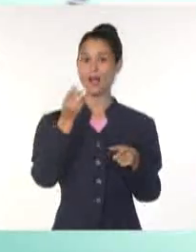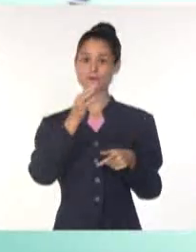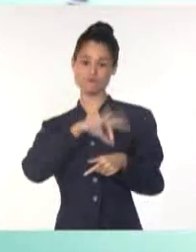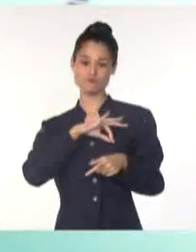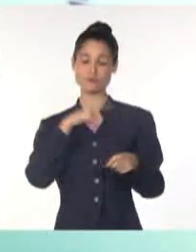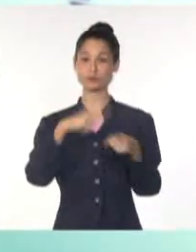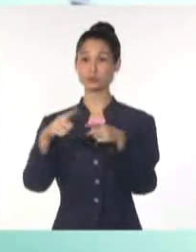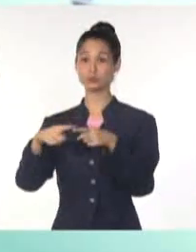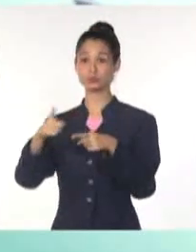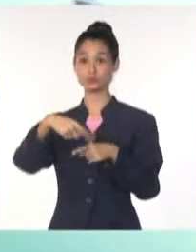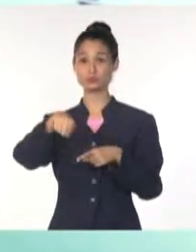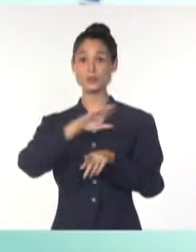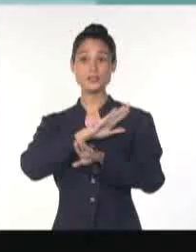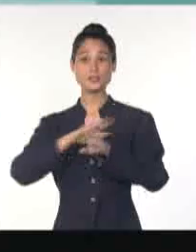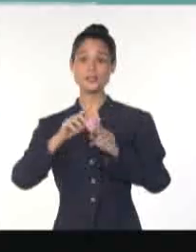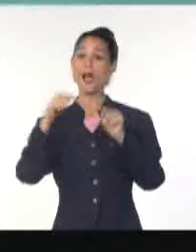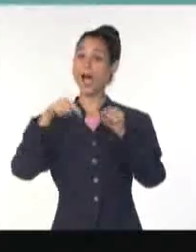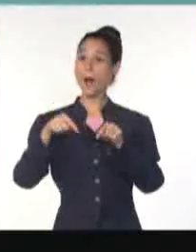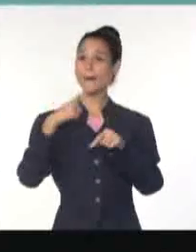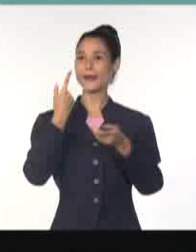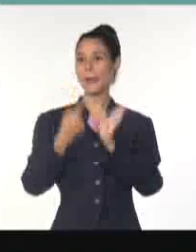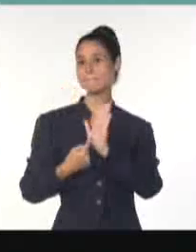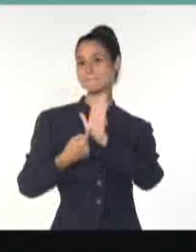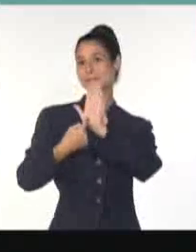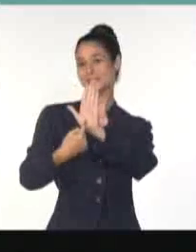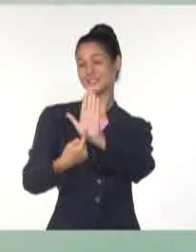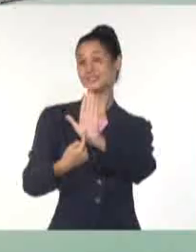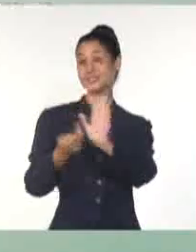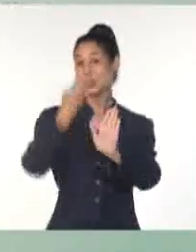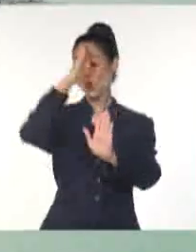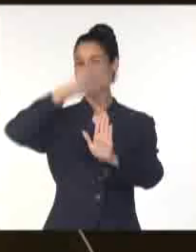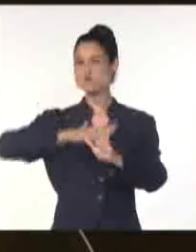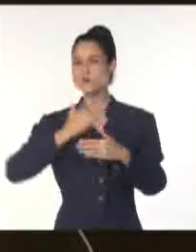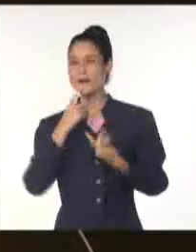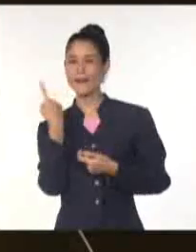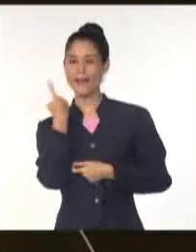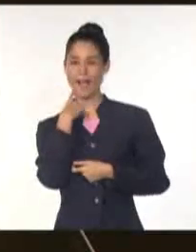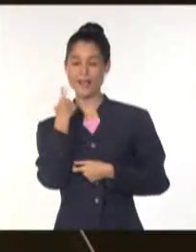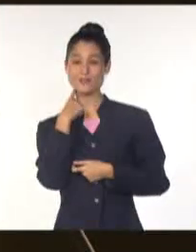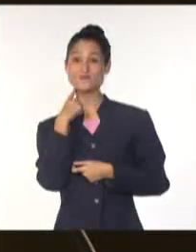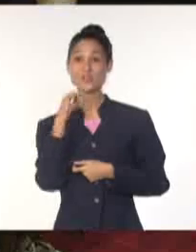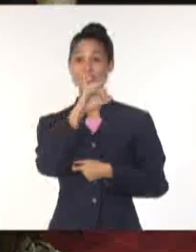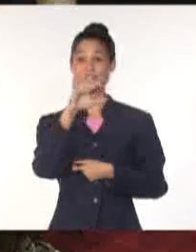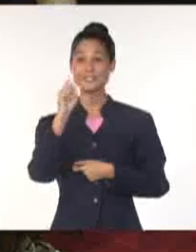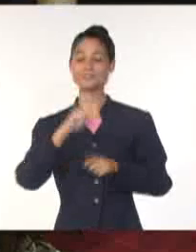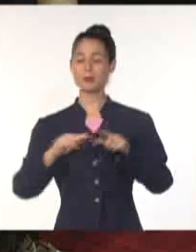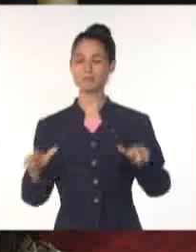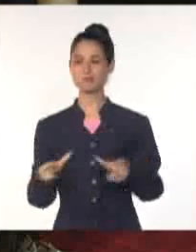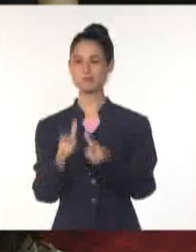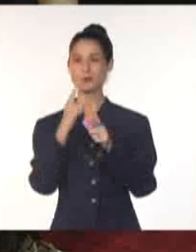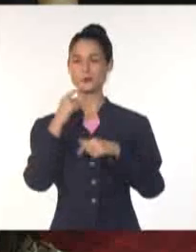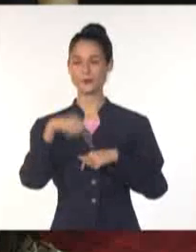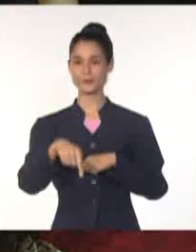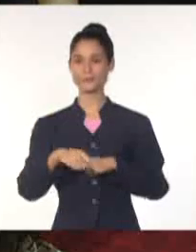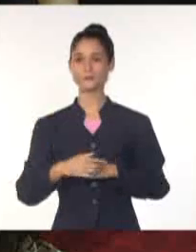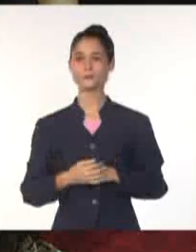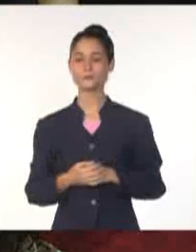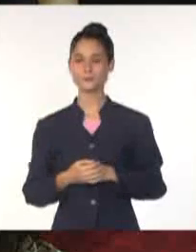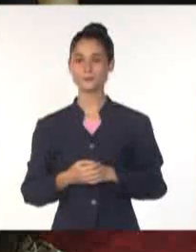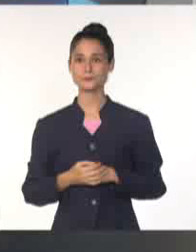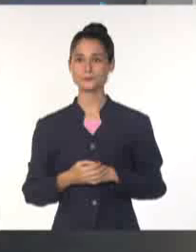con Noé Delirante, un texto del que Cuba celebra 60 años. Elena Godínez Dalmau, Canal Cubano de